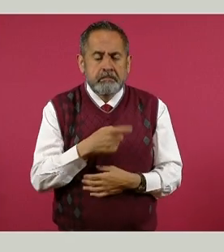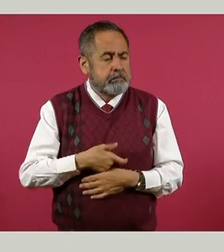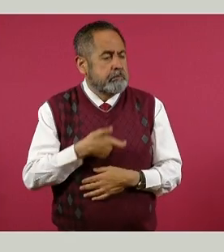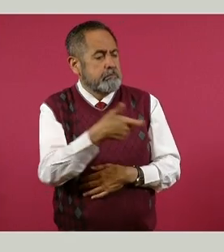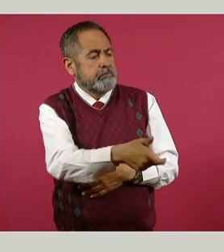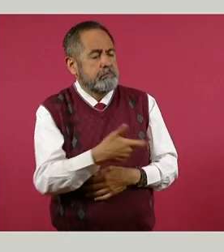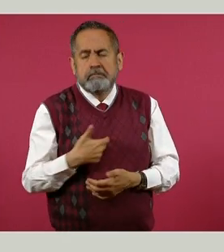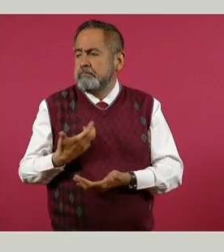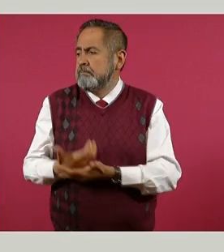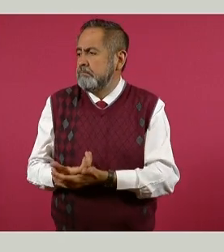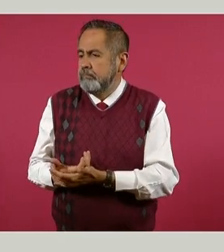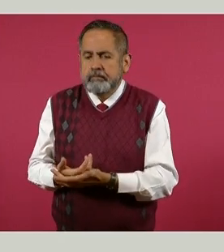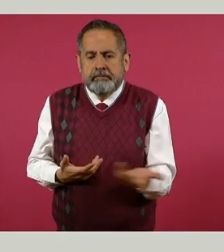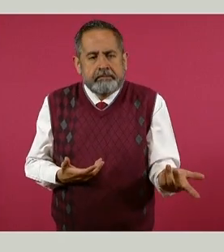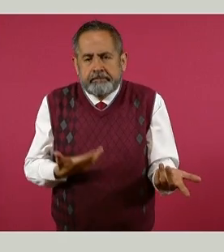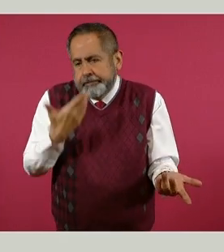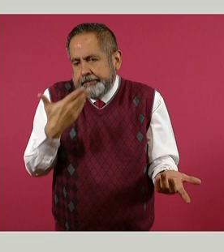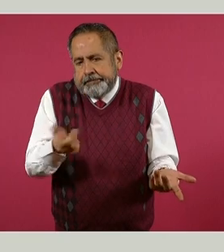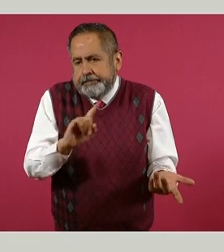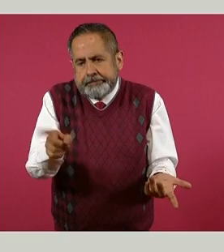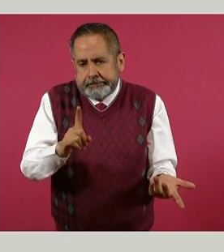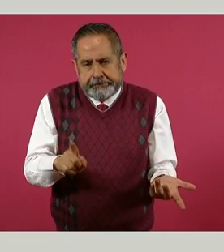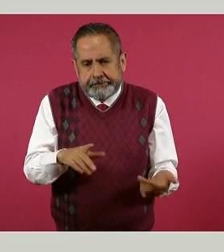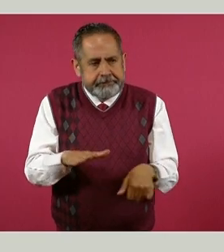y por eso no les va bien.